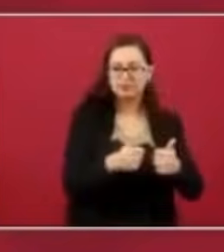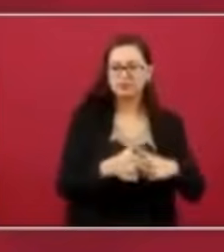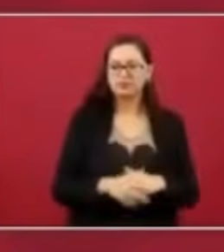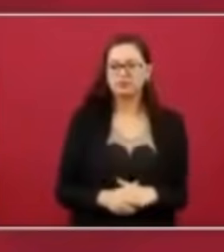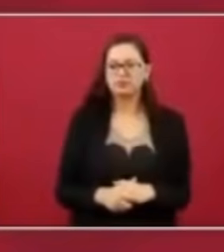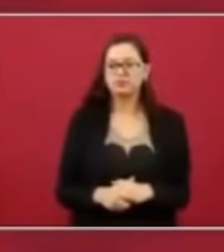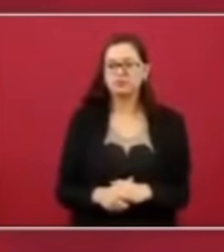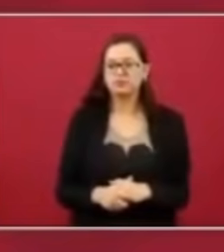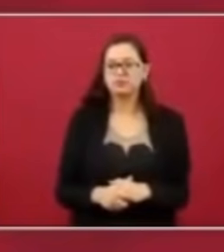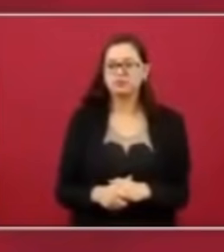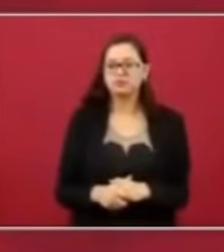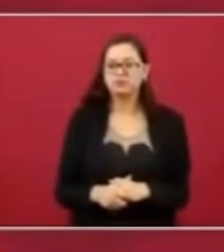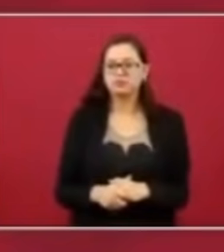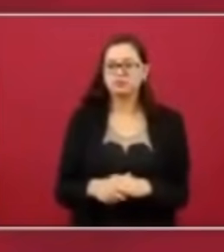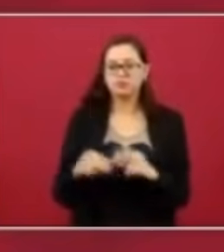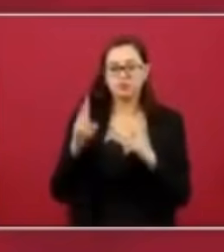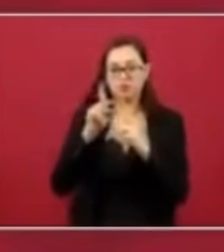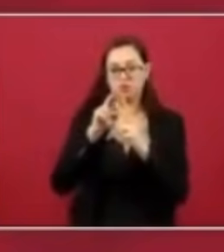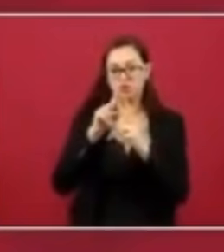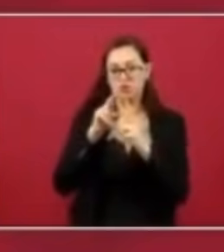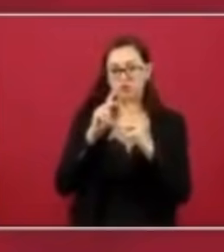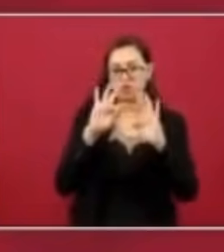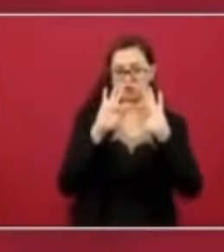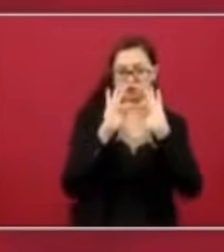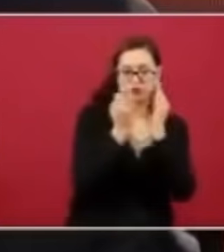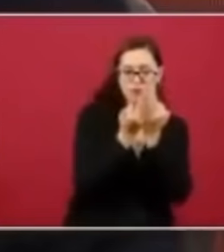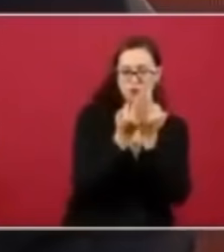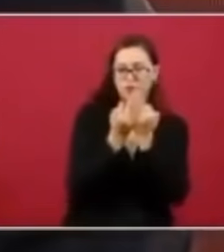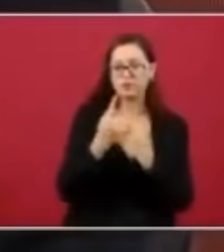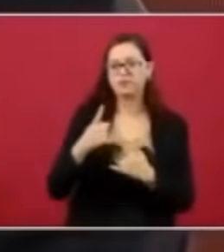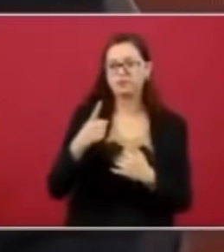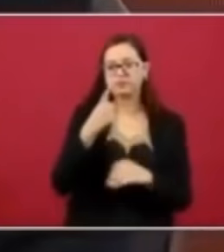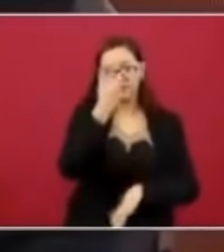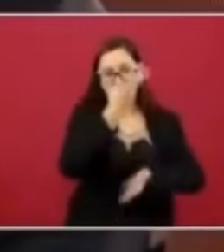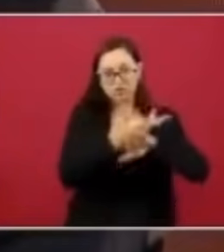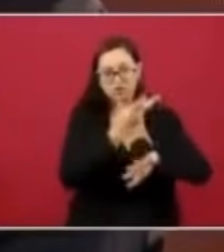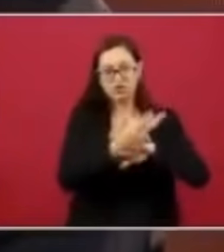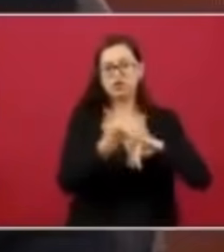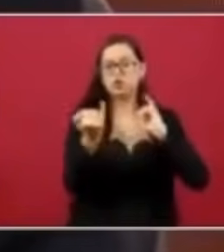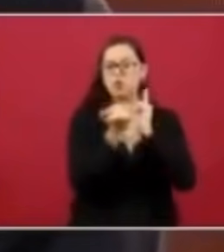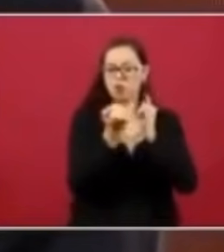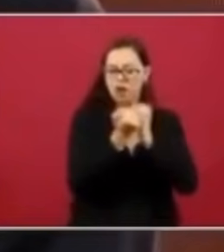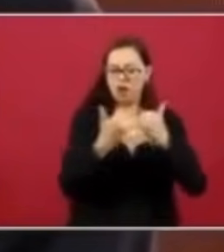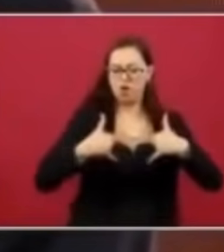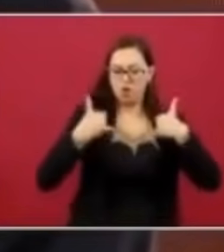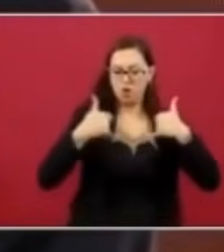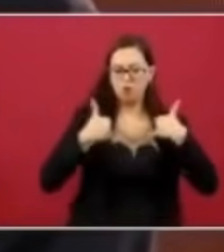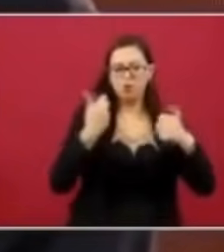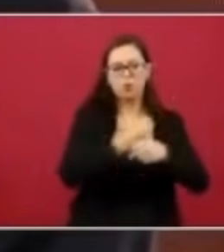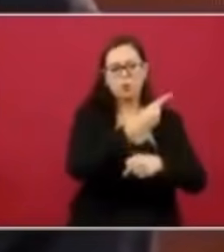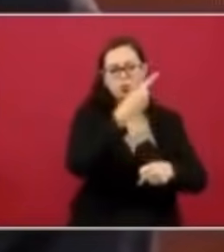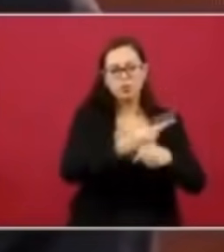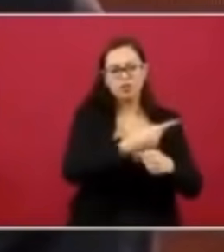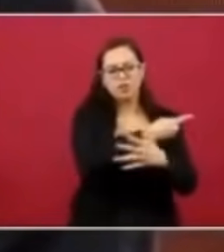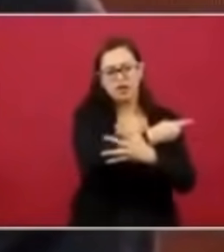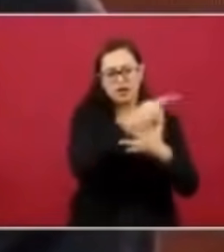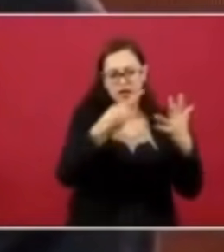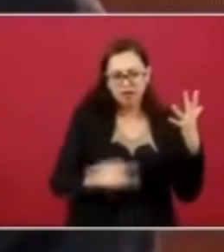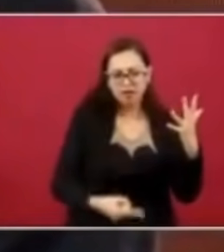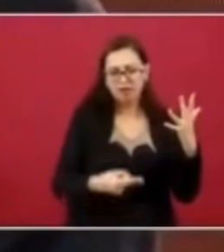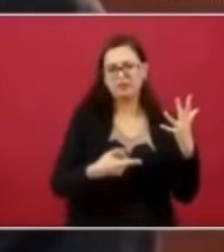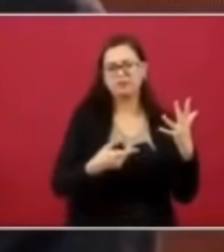De las dos formas, que los jóvenes de Estados Unidos tengan opciones, tengan alternativas,